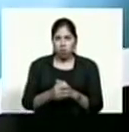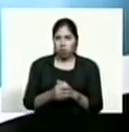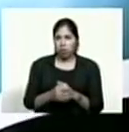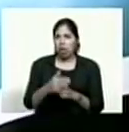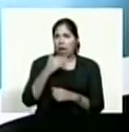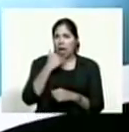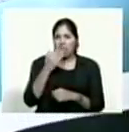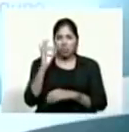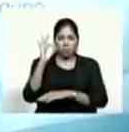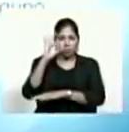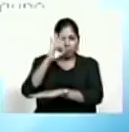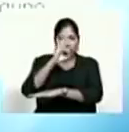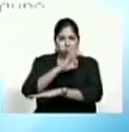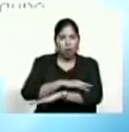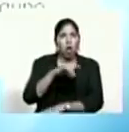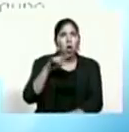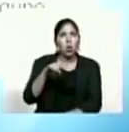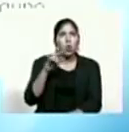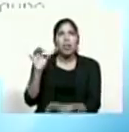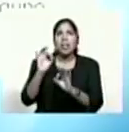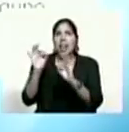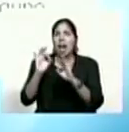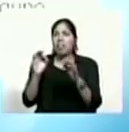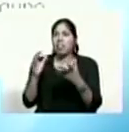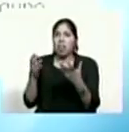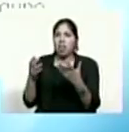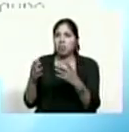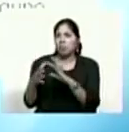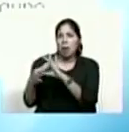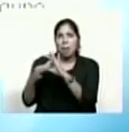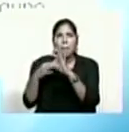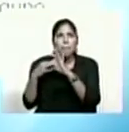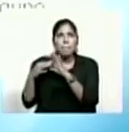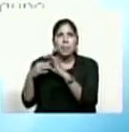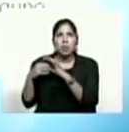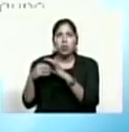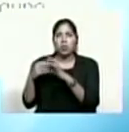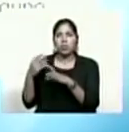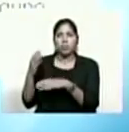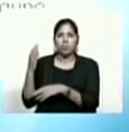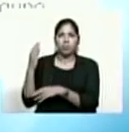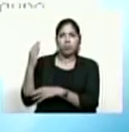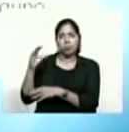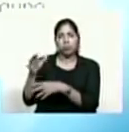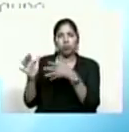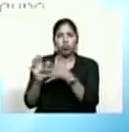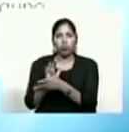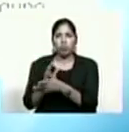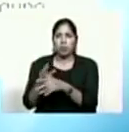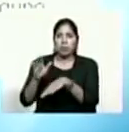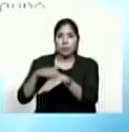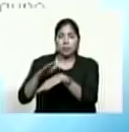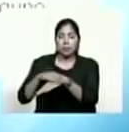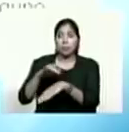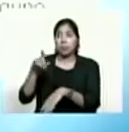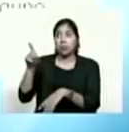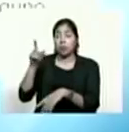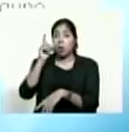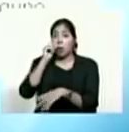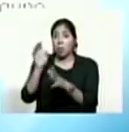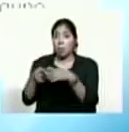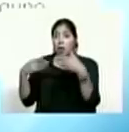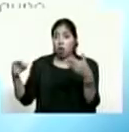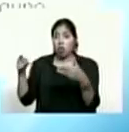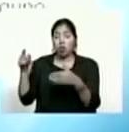que aseguró que la quema de la ayuda humanitaria fue ordenada por Maduro, a pesar de que ya New York Times informó que fue gente de